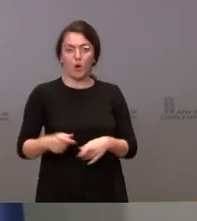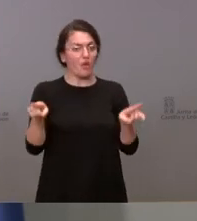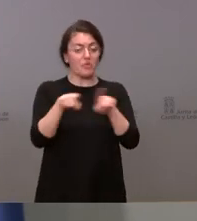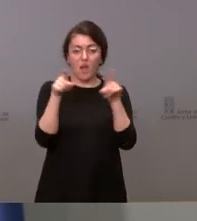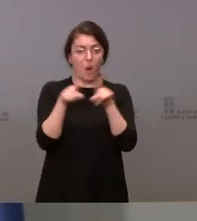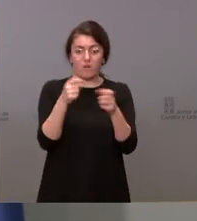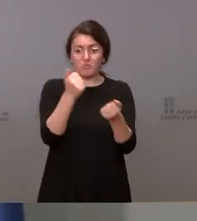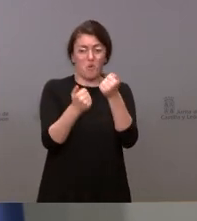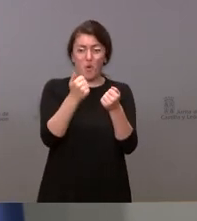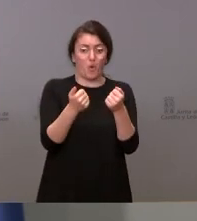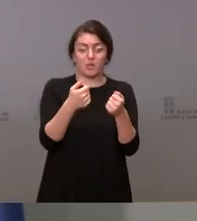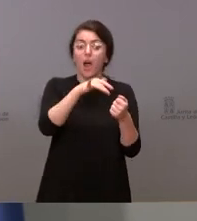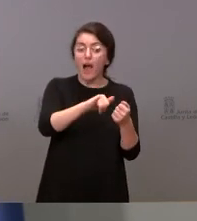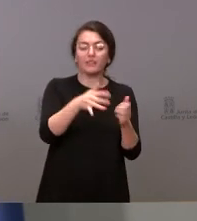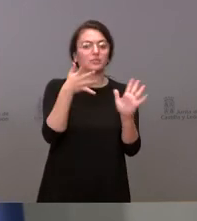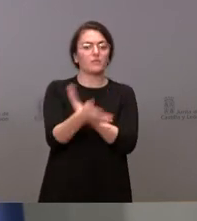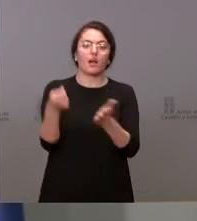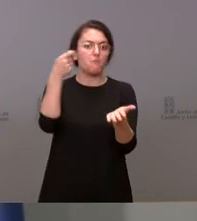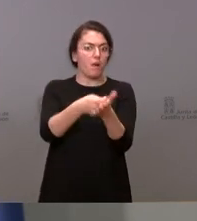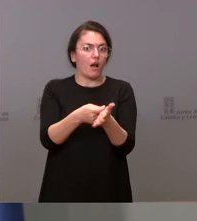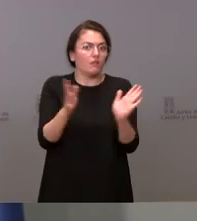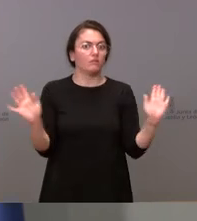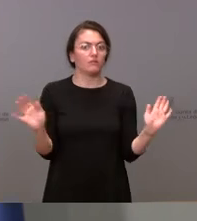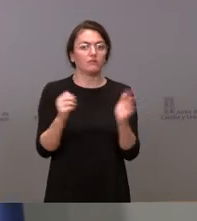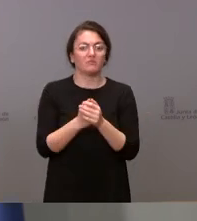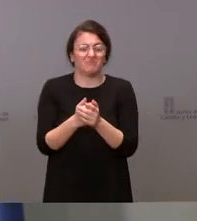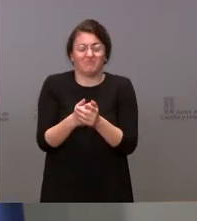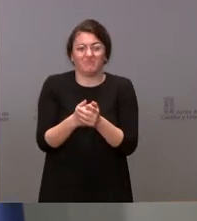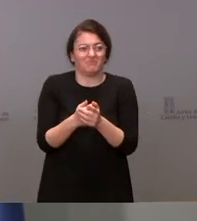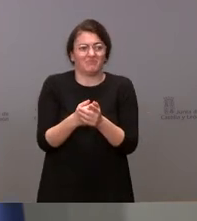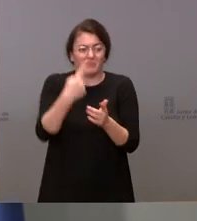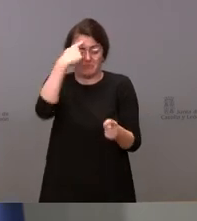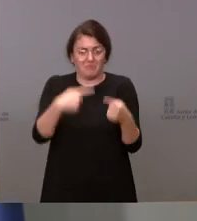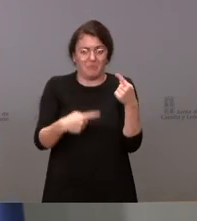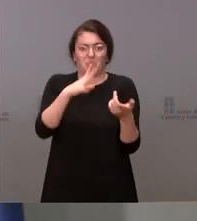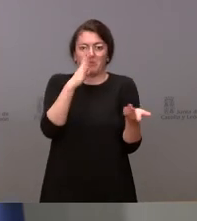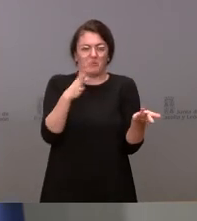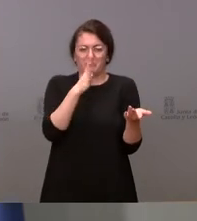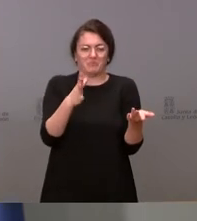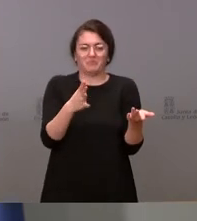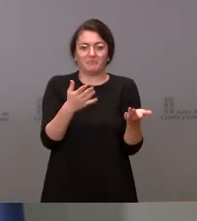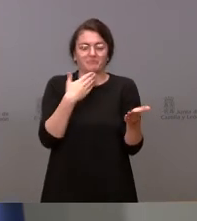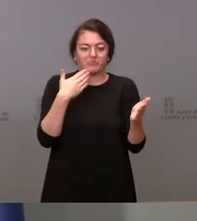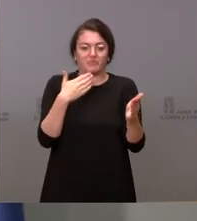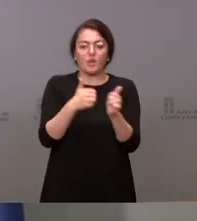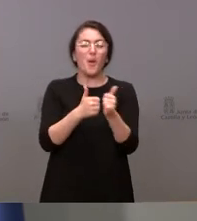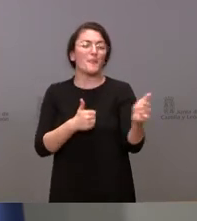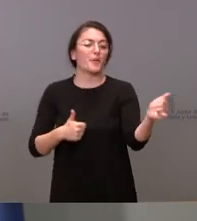Tesla, esto no tiene mucho sentido, Desde luego, desde el punto de vista de progresividad, es un